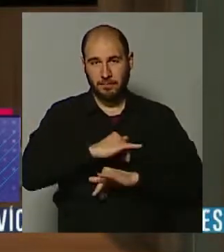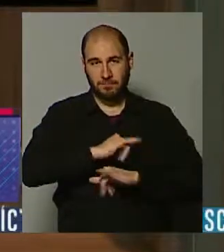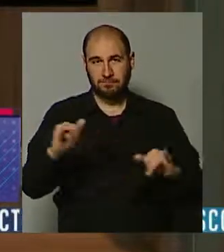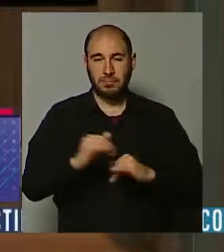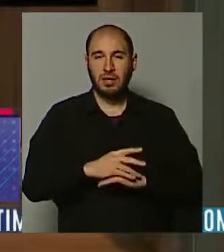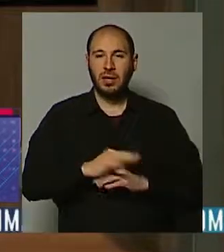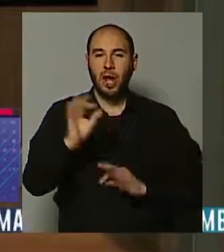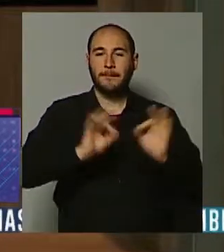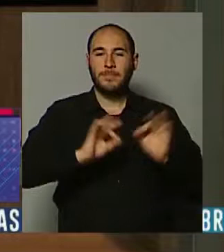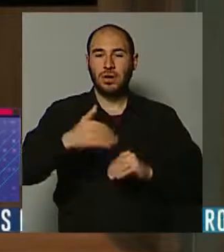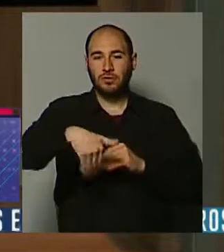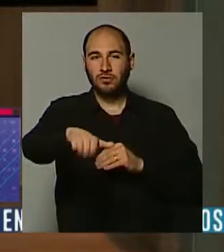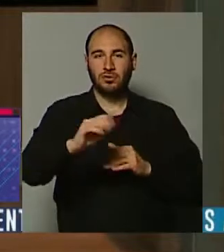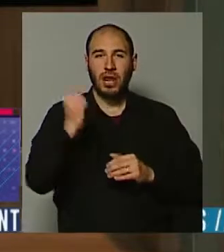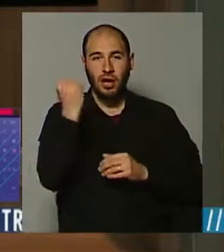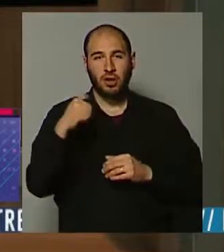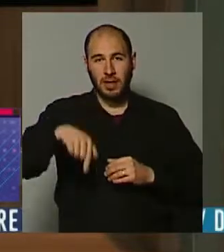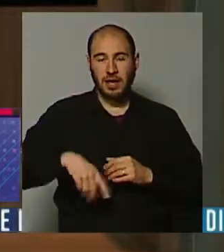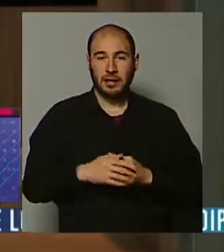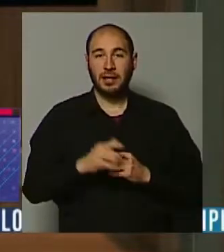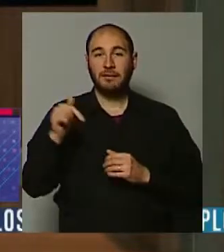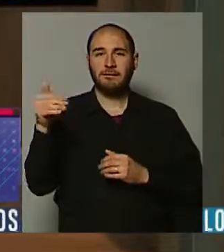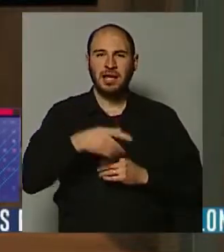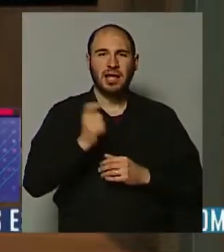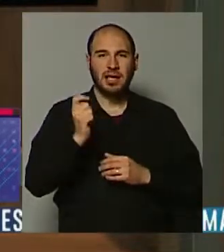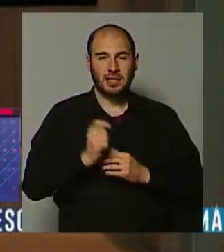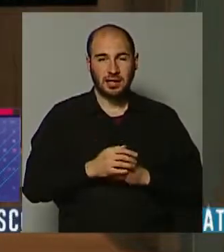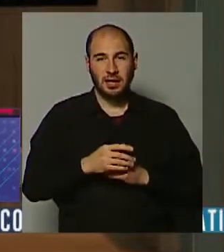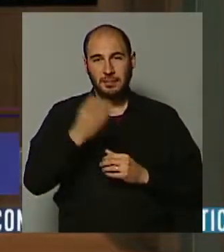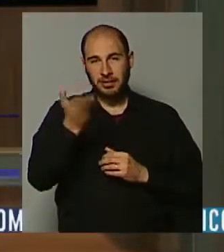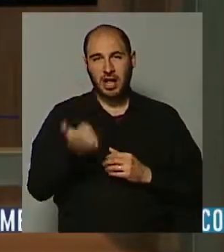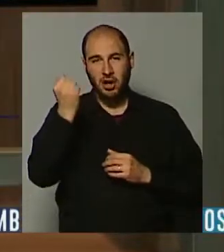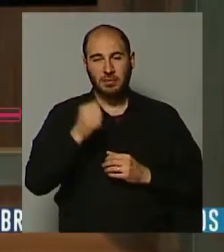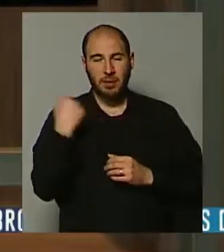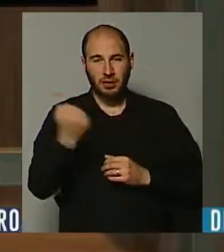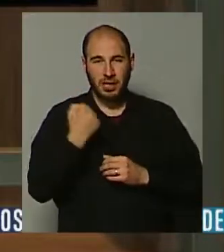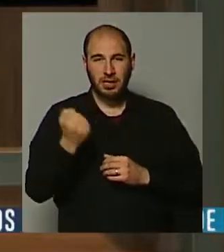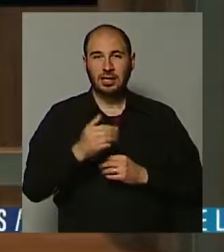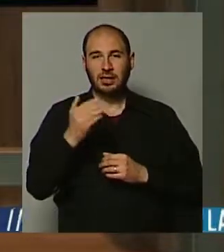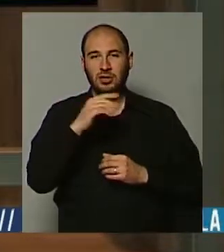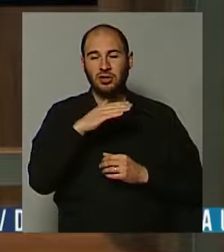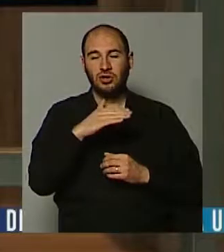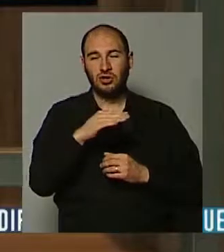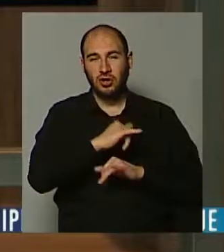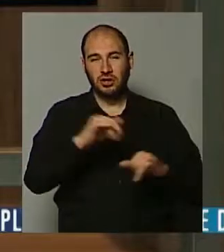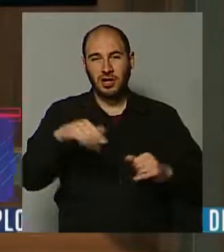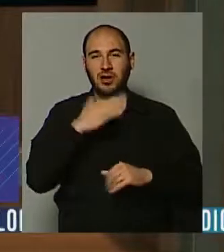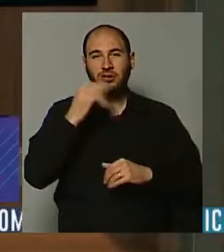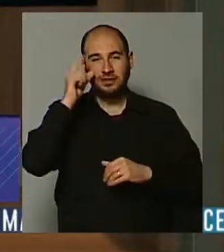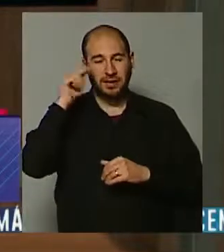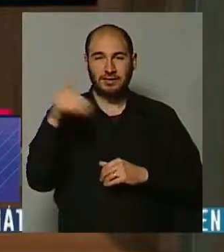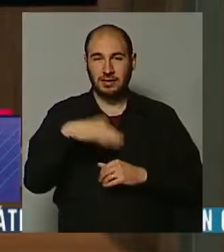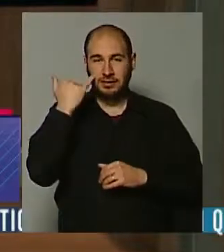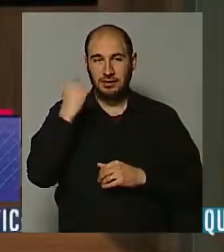con las proyecciones para nuestra economía. Y para eso tenemos a nuestro economista de cabecera en nuestro noticiero, José Vargas, que ya